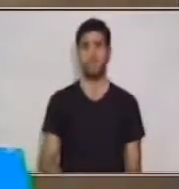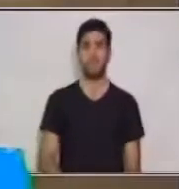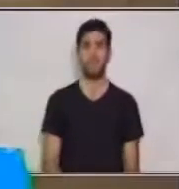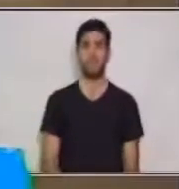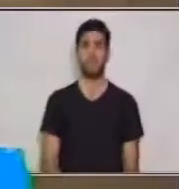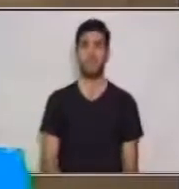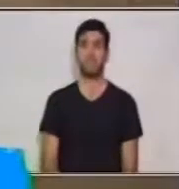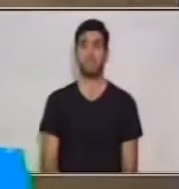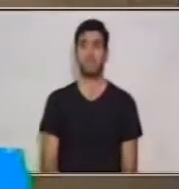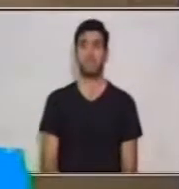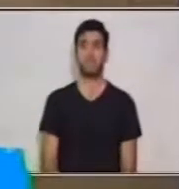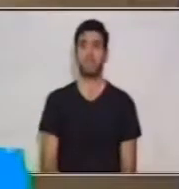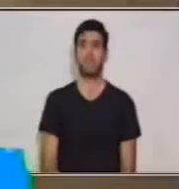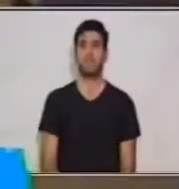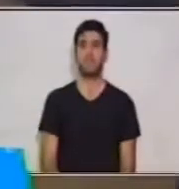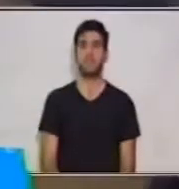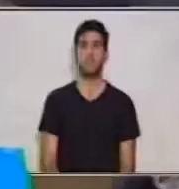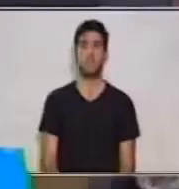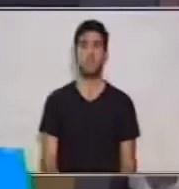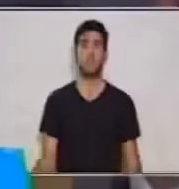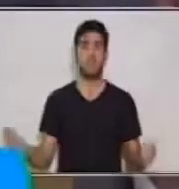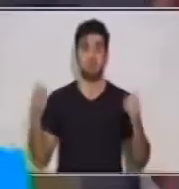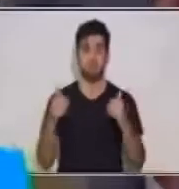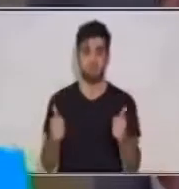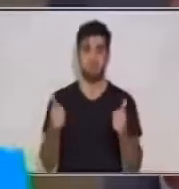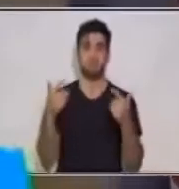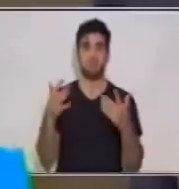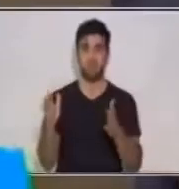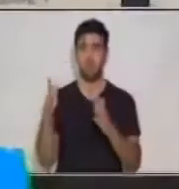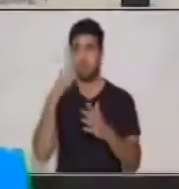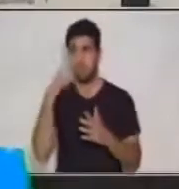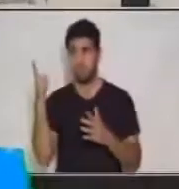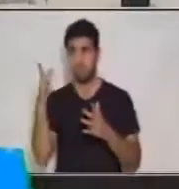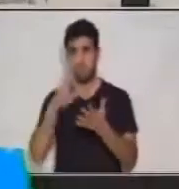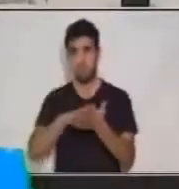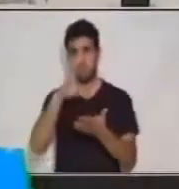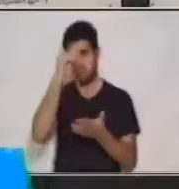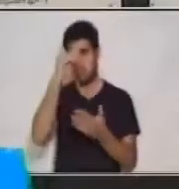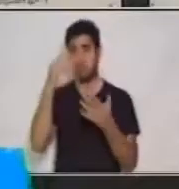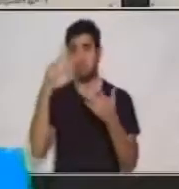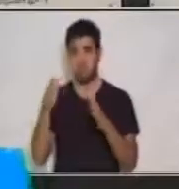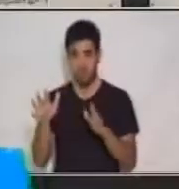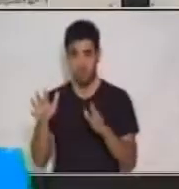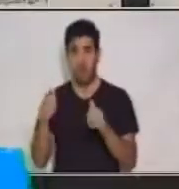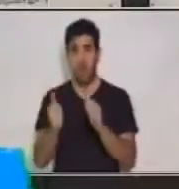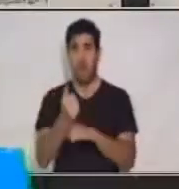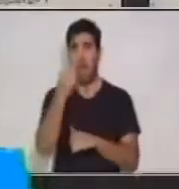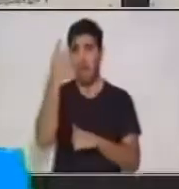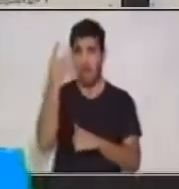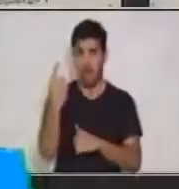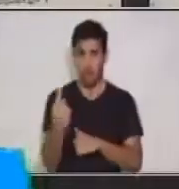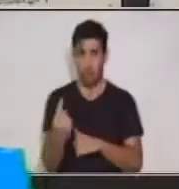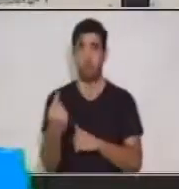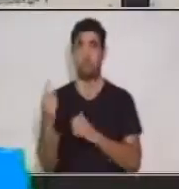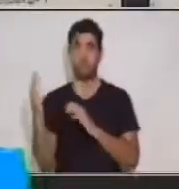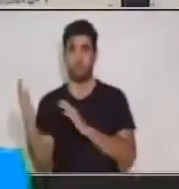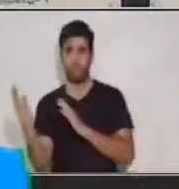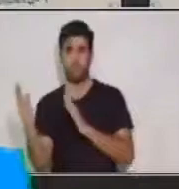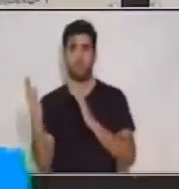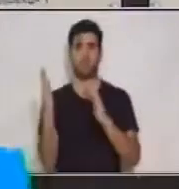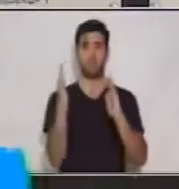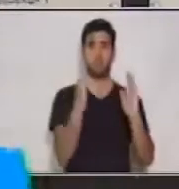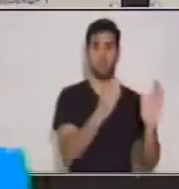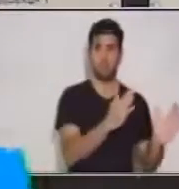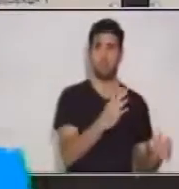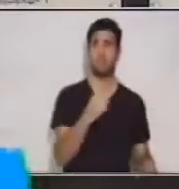grados. Bien, luego de haber visto cada uno de los tipos de ángulos, vamos a pasar